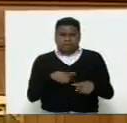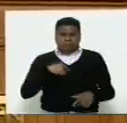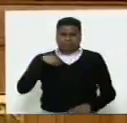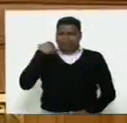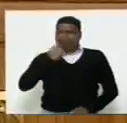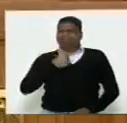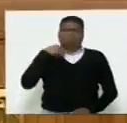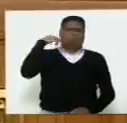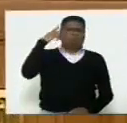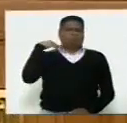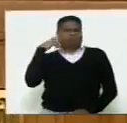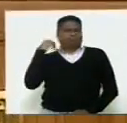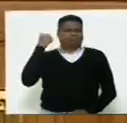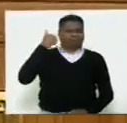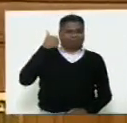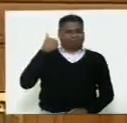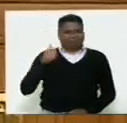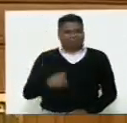barloventeña.